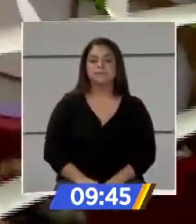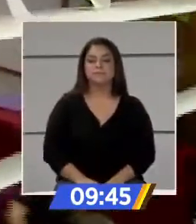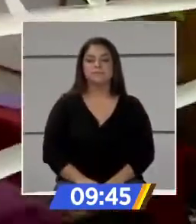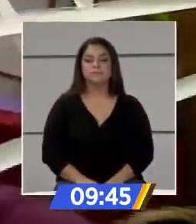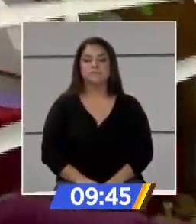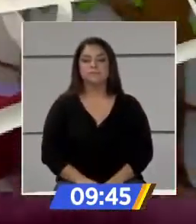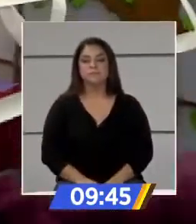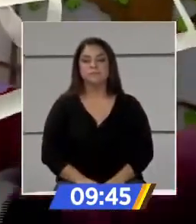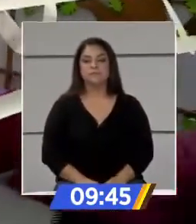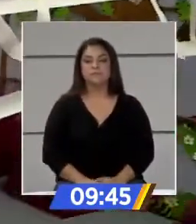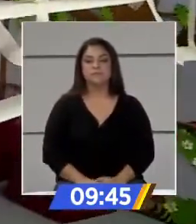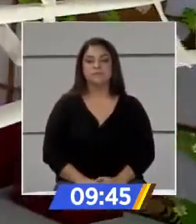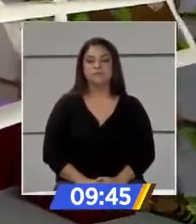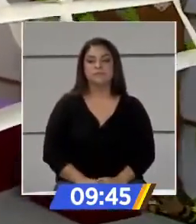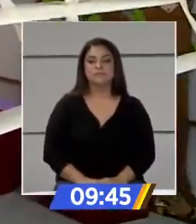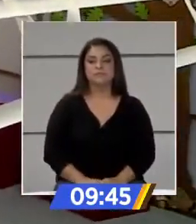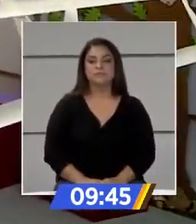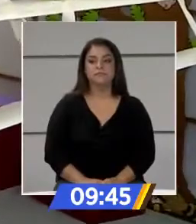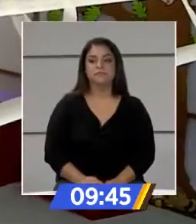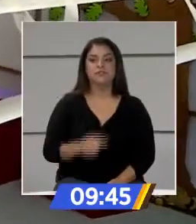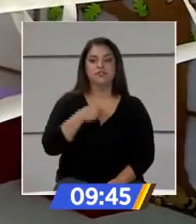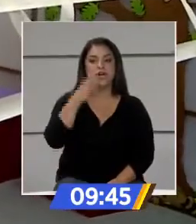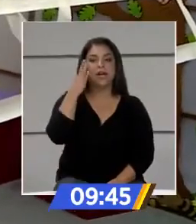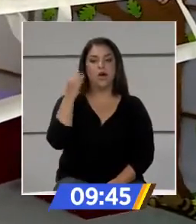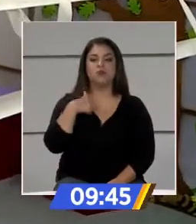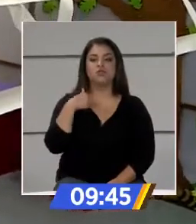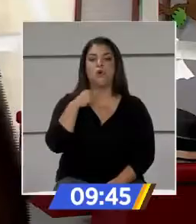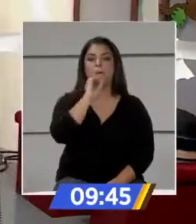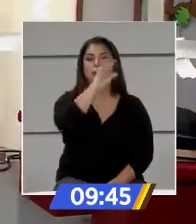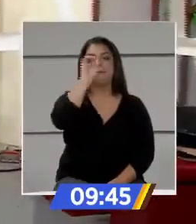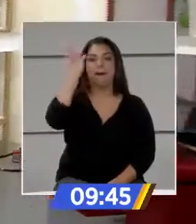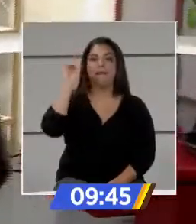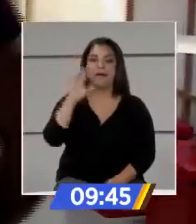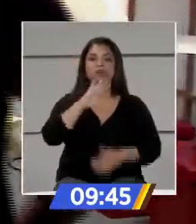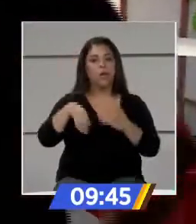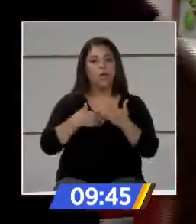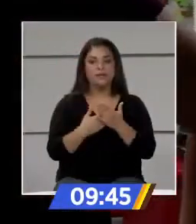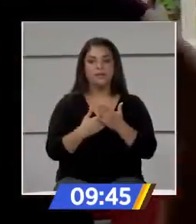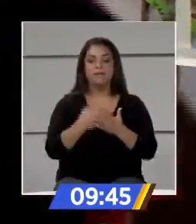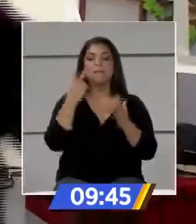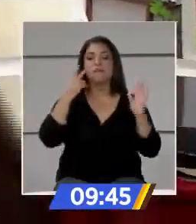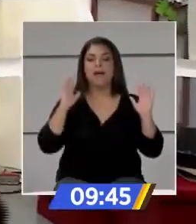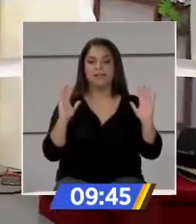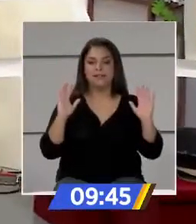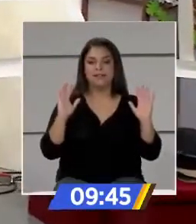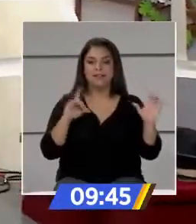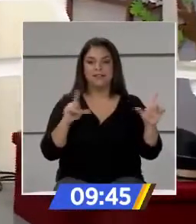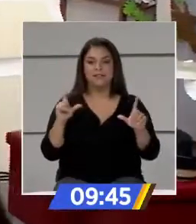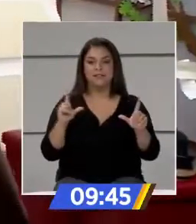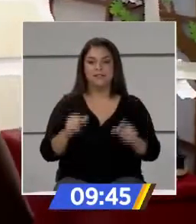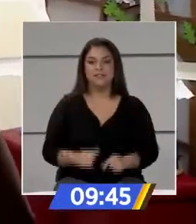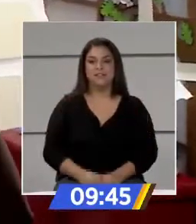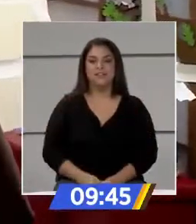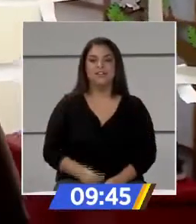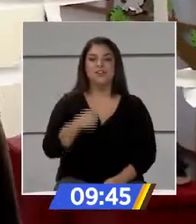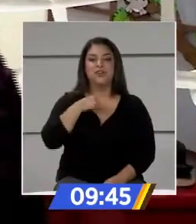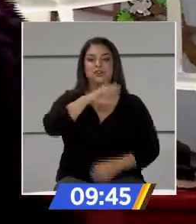voy a pegarlas todas. Vamos a ver. Vamos a ver. 3. A pegarlas todas en el